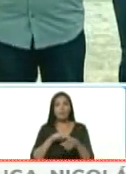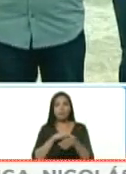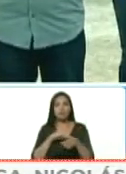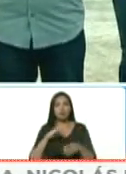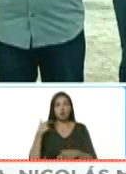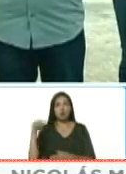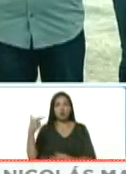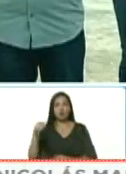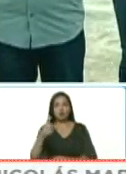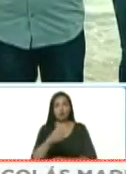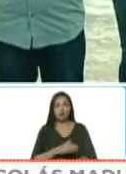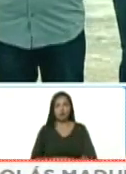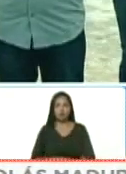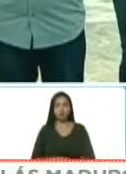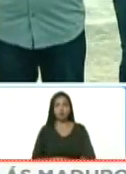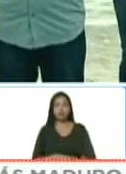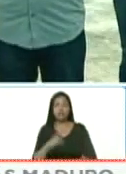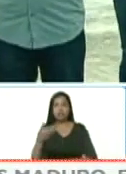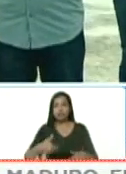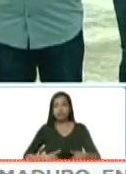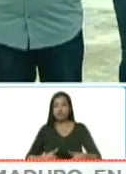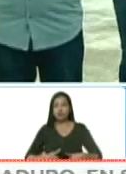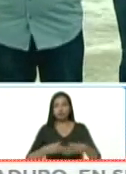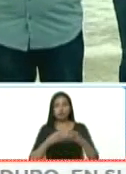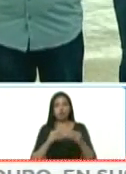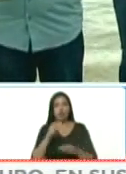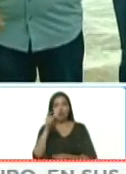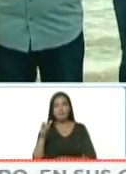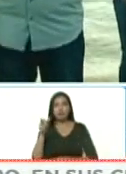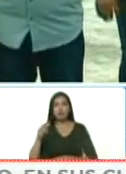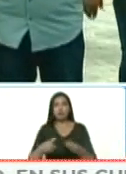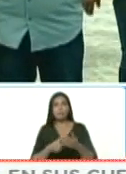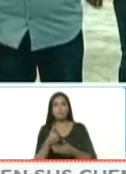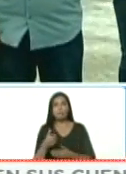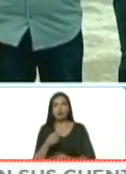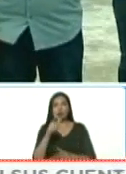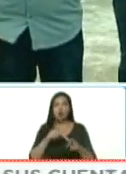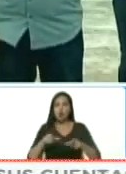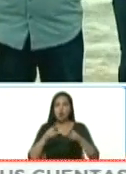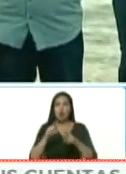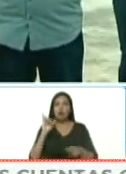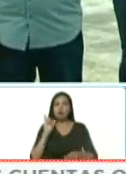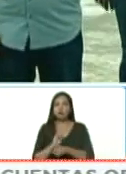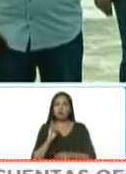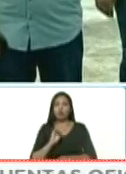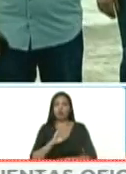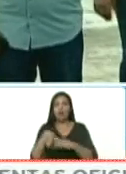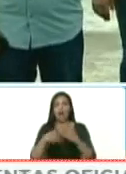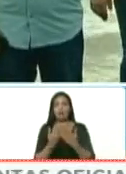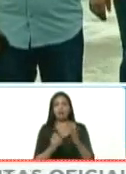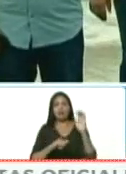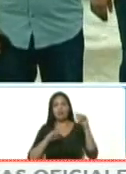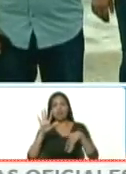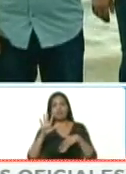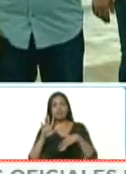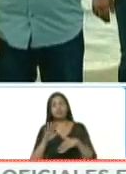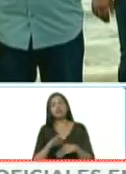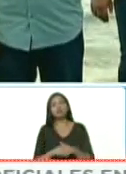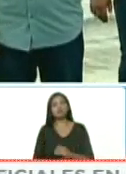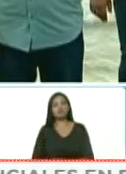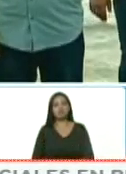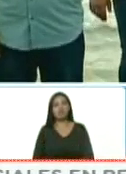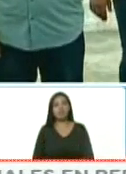transporte en este esfuerzo de estos astilleros ahí en el Peñón, Estado Sucre. Hasta 15. Dentro de 3 meses estamos